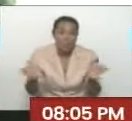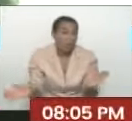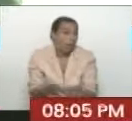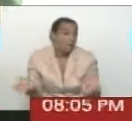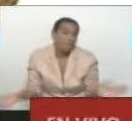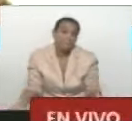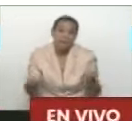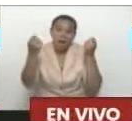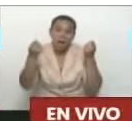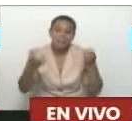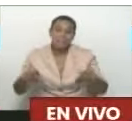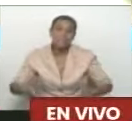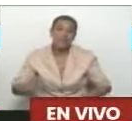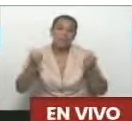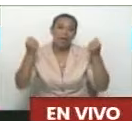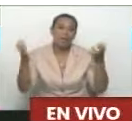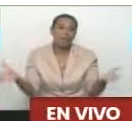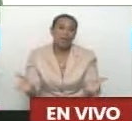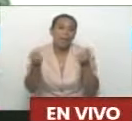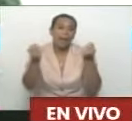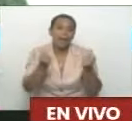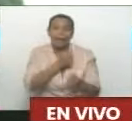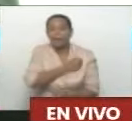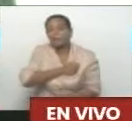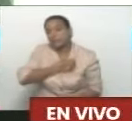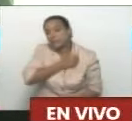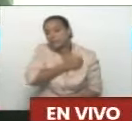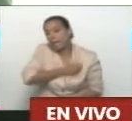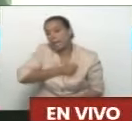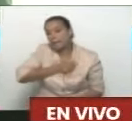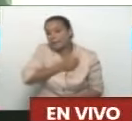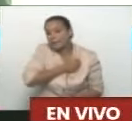y se salvó milagrosamente. Lamentablemente quedó